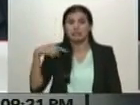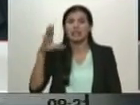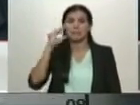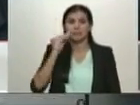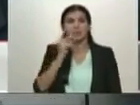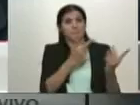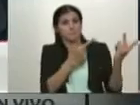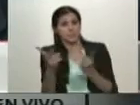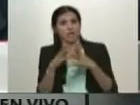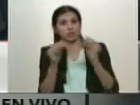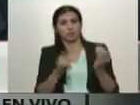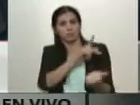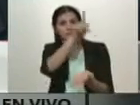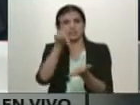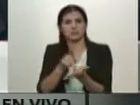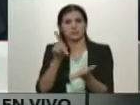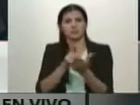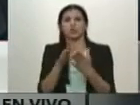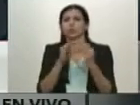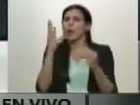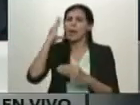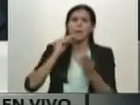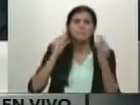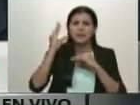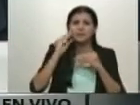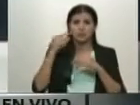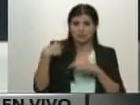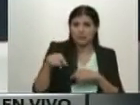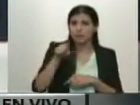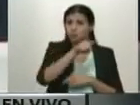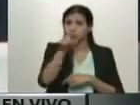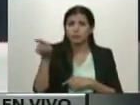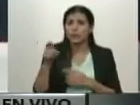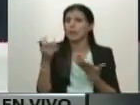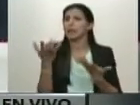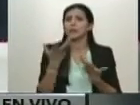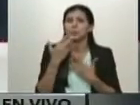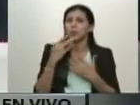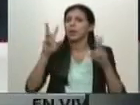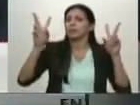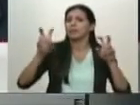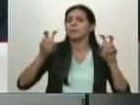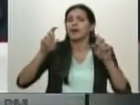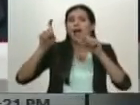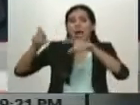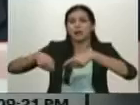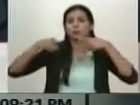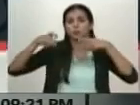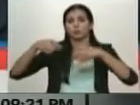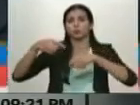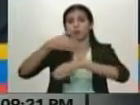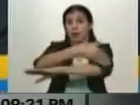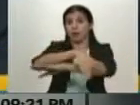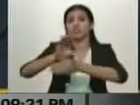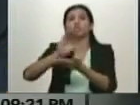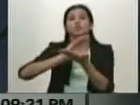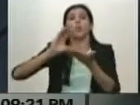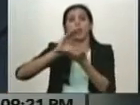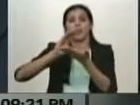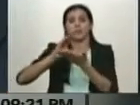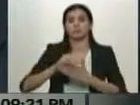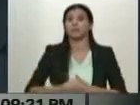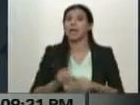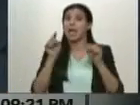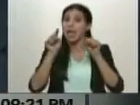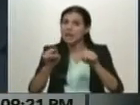a que nos incorporemos todas aquellas experiencias que se estén desarrollando en materia de agricultura urbana, porque eso debe ser una